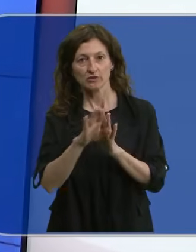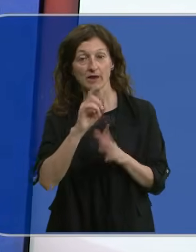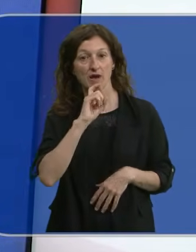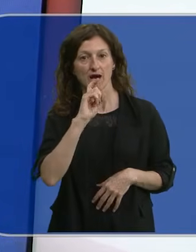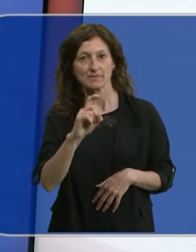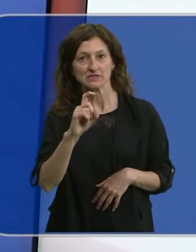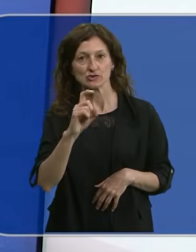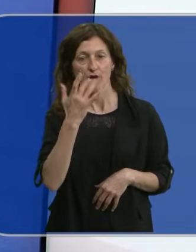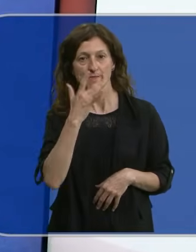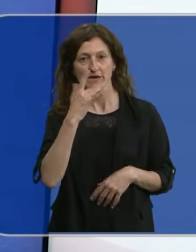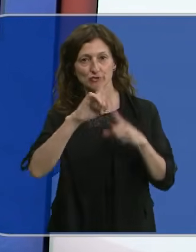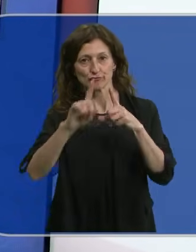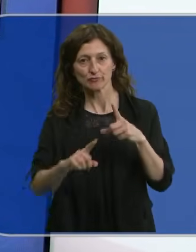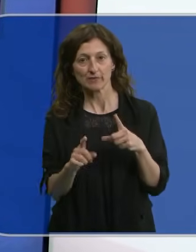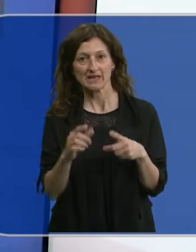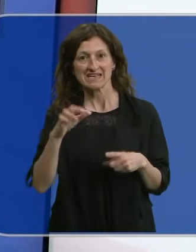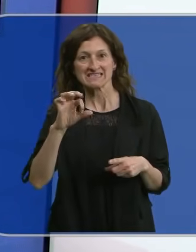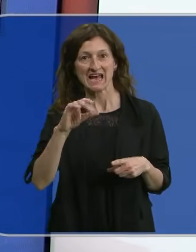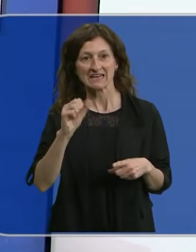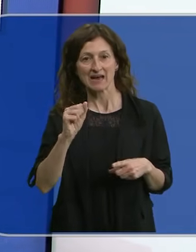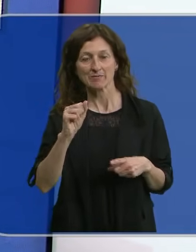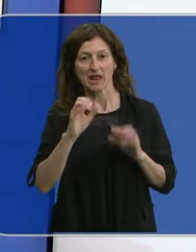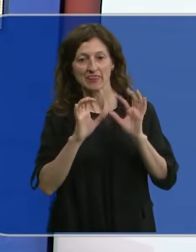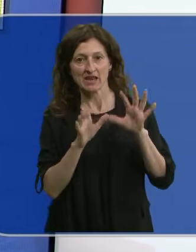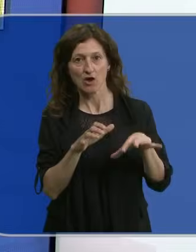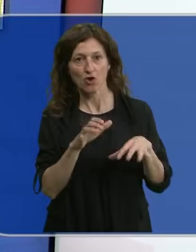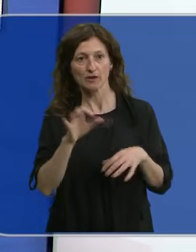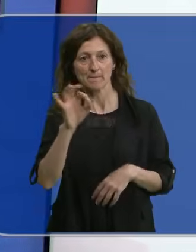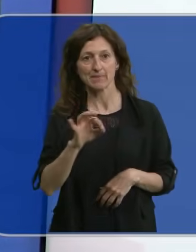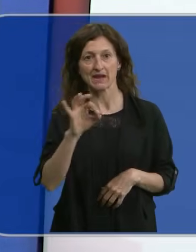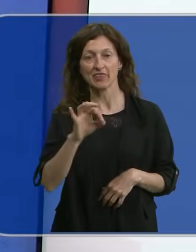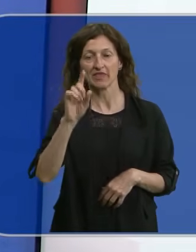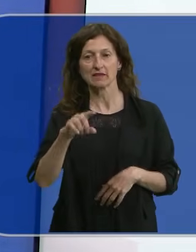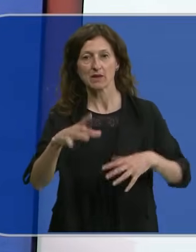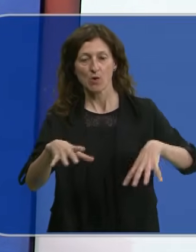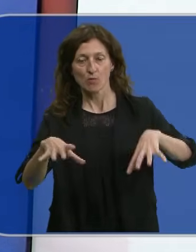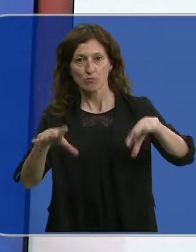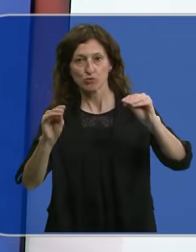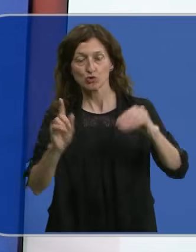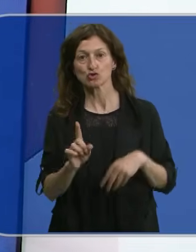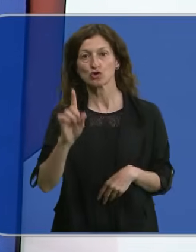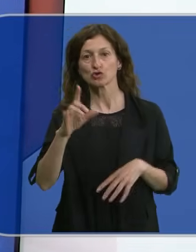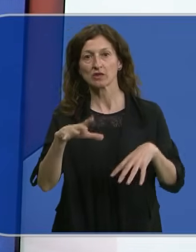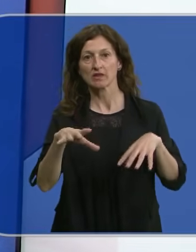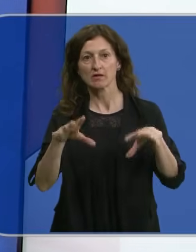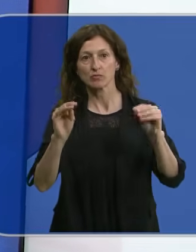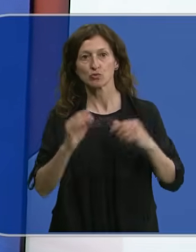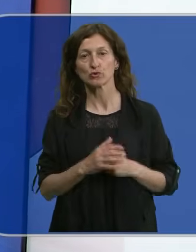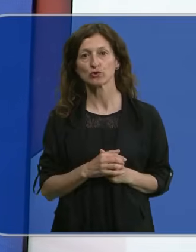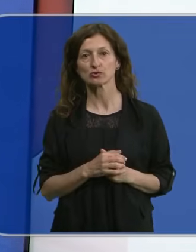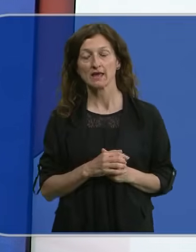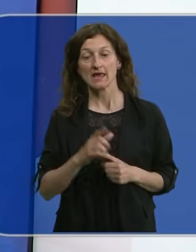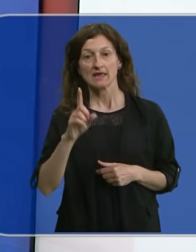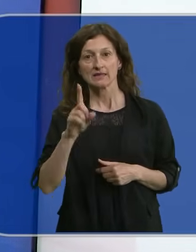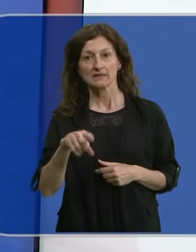avisos amarillos por tormentas en Sanabria, en la Cantábrica de León y en la de Palencia, también en la Cantábrica burgalesa, norte de Burgos, Ibérica de Burgos